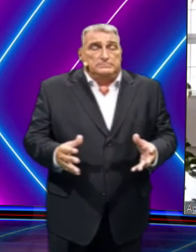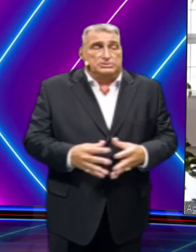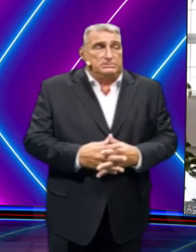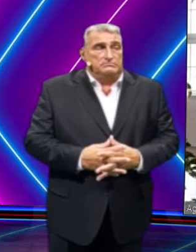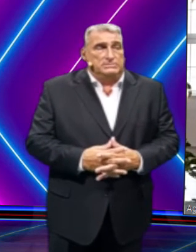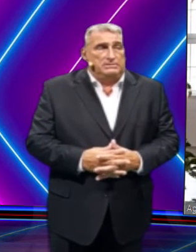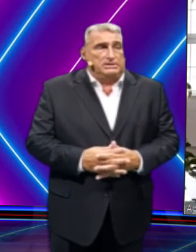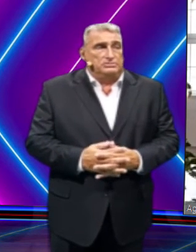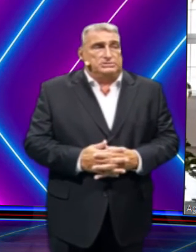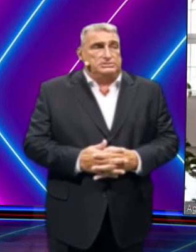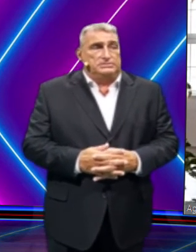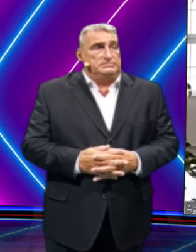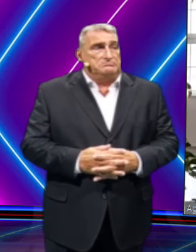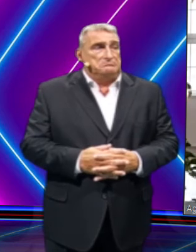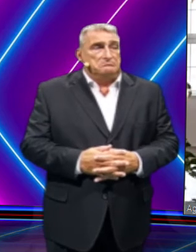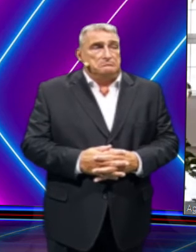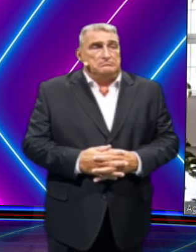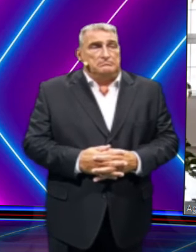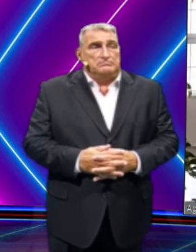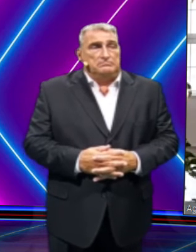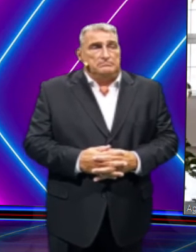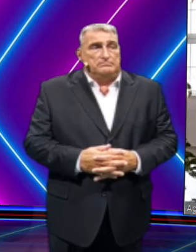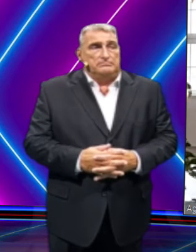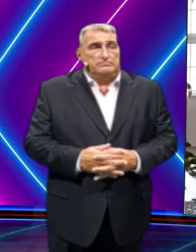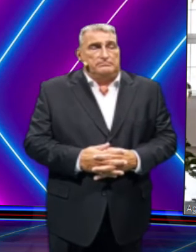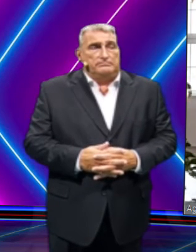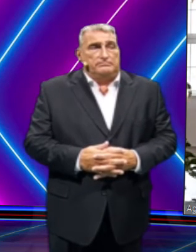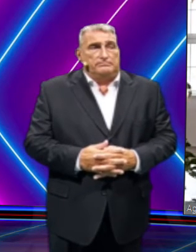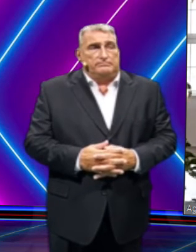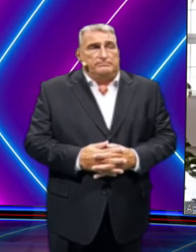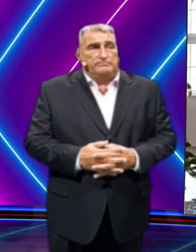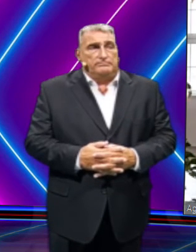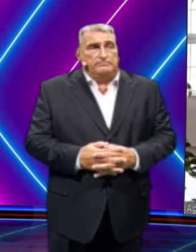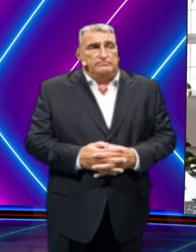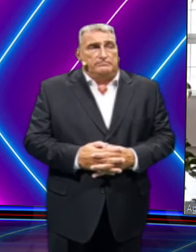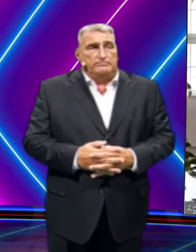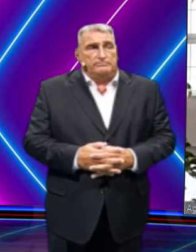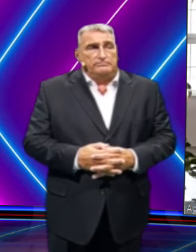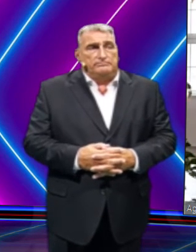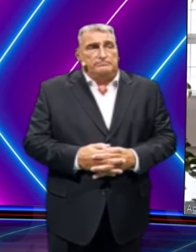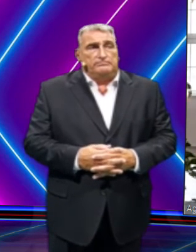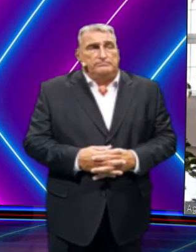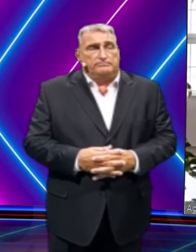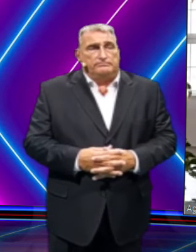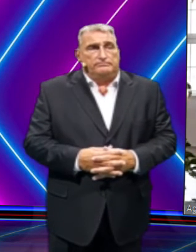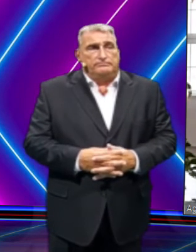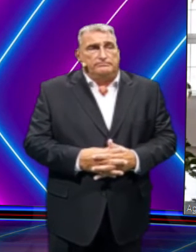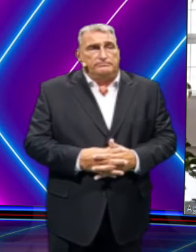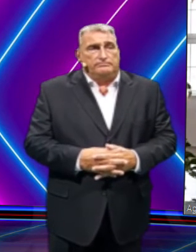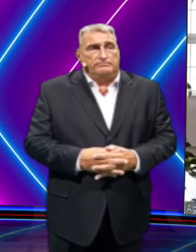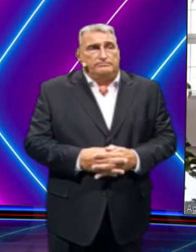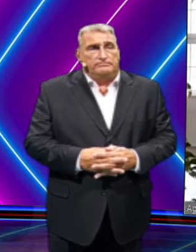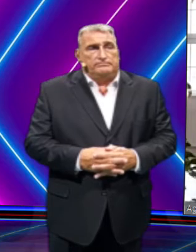No sé, la verdad que no sé si. Bueno, me parece que es una pregunta para hacerse y que uno debería